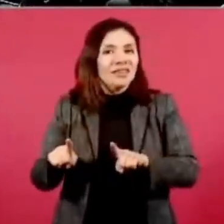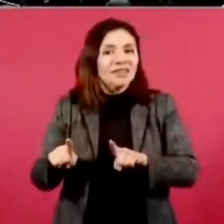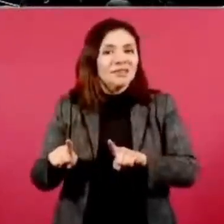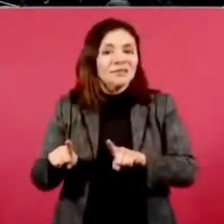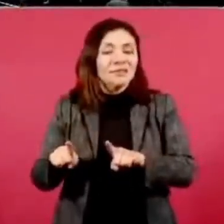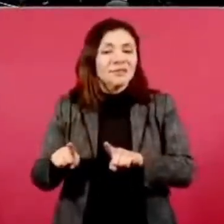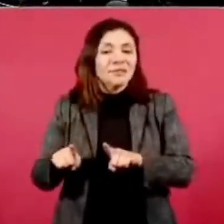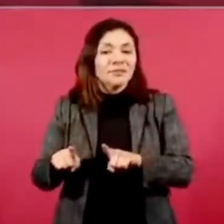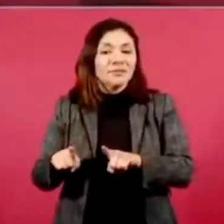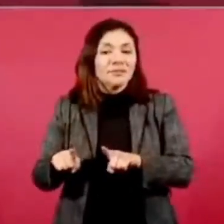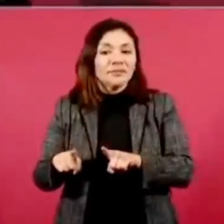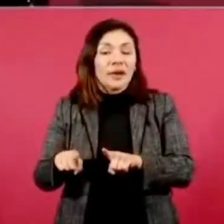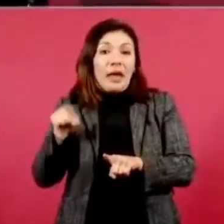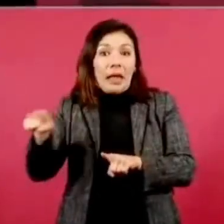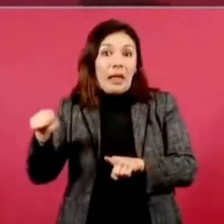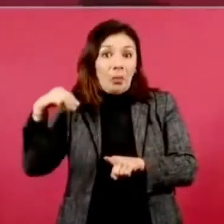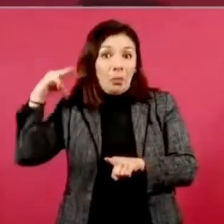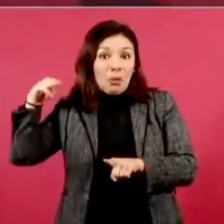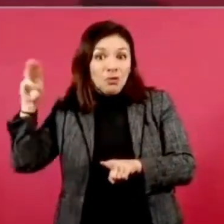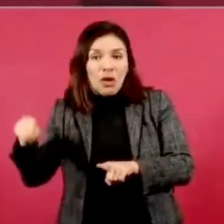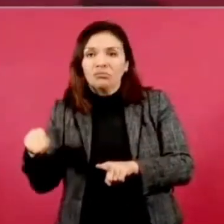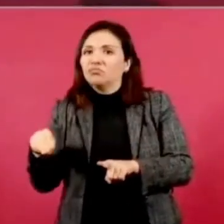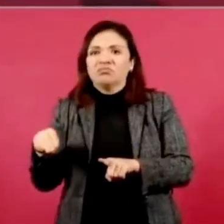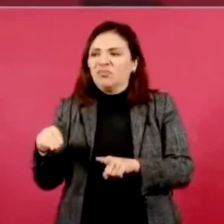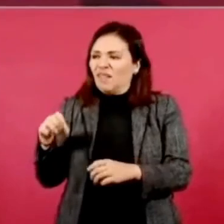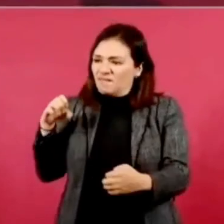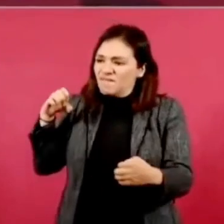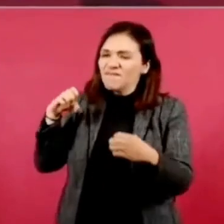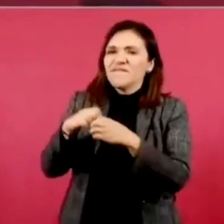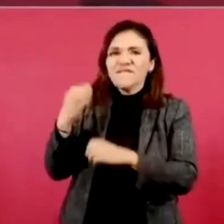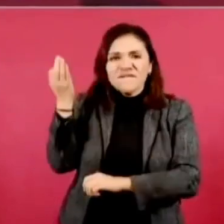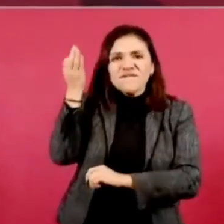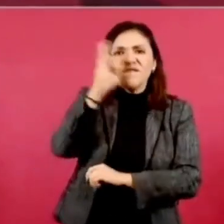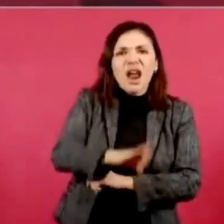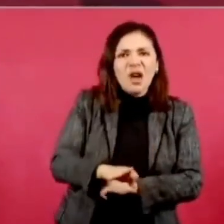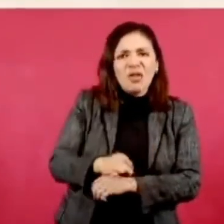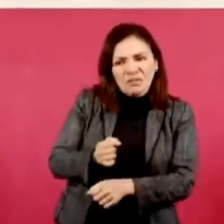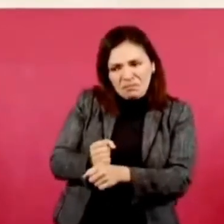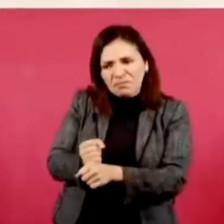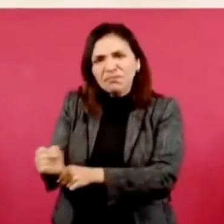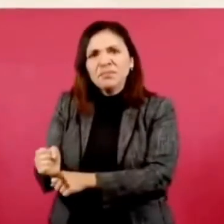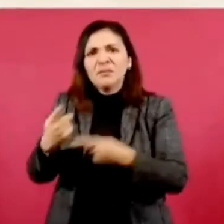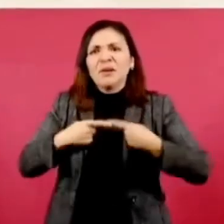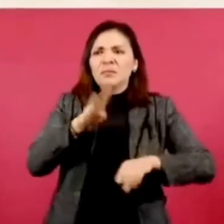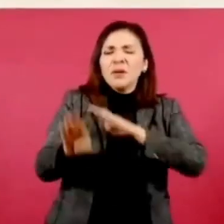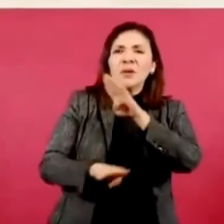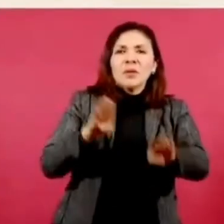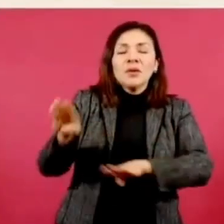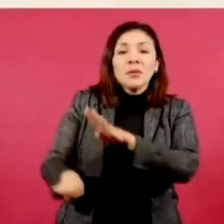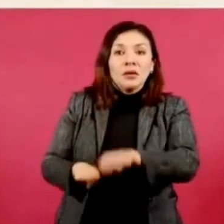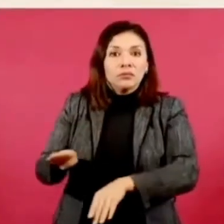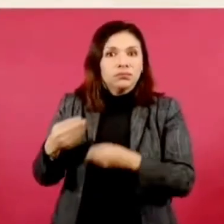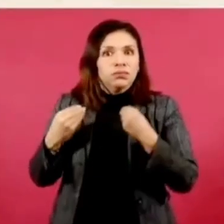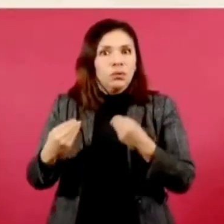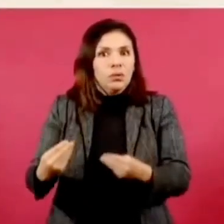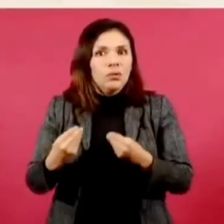En Michoacán, fraude y represión, muertos.